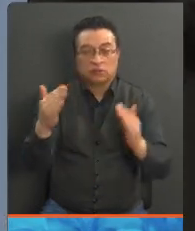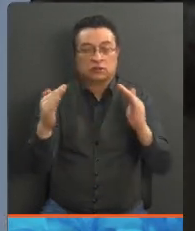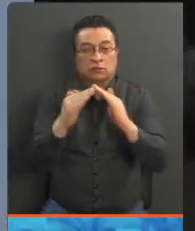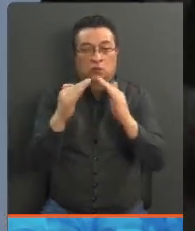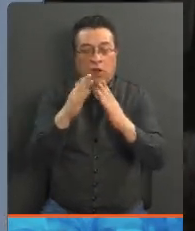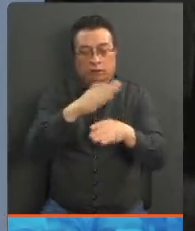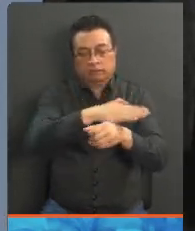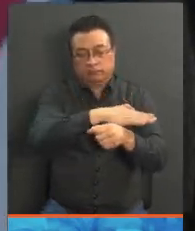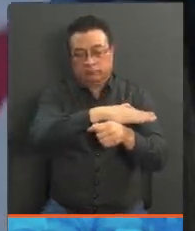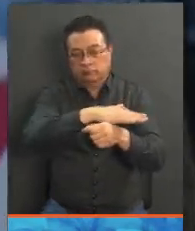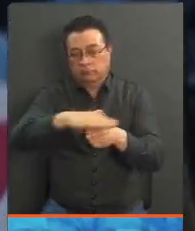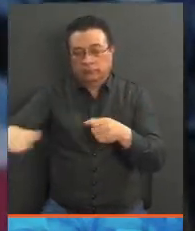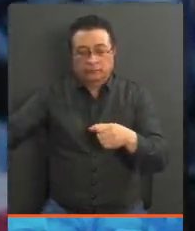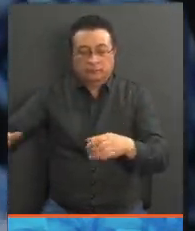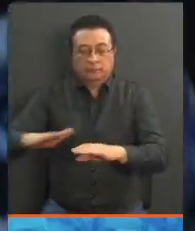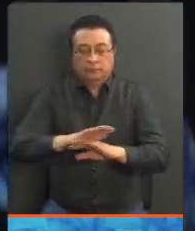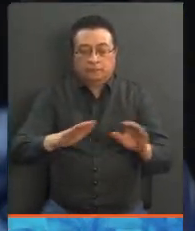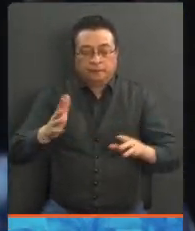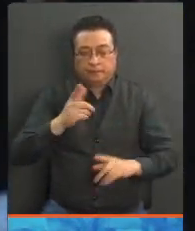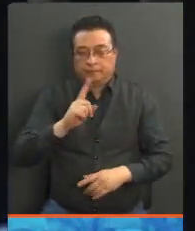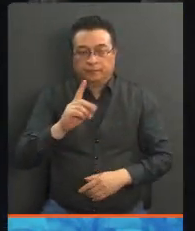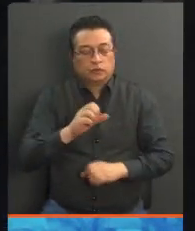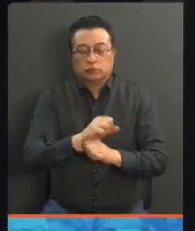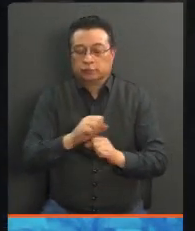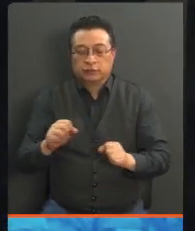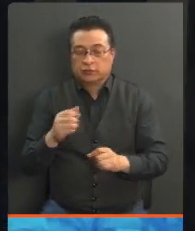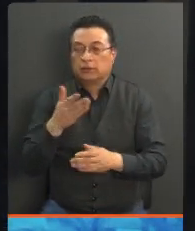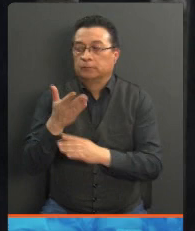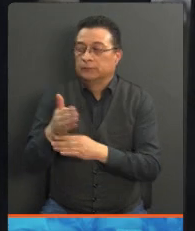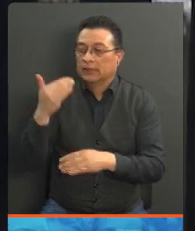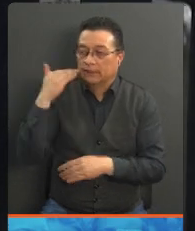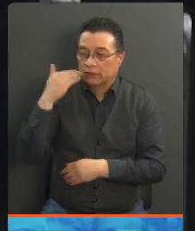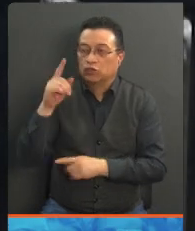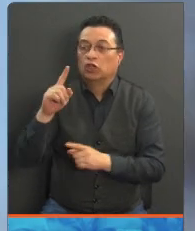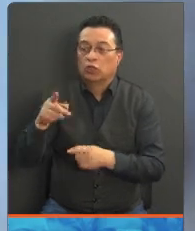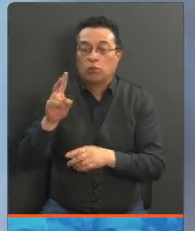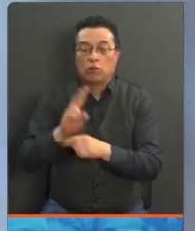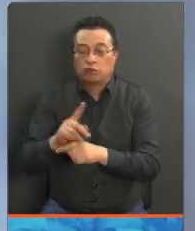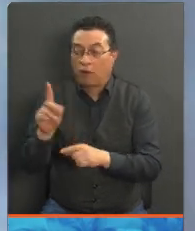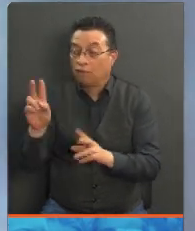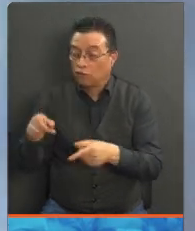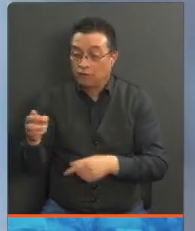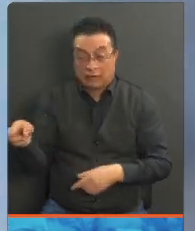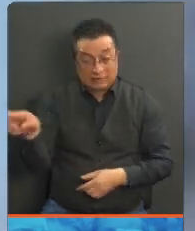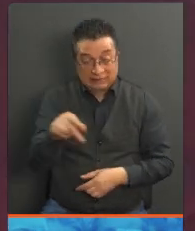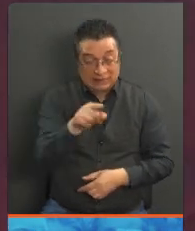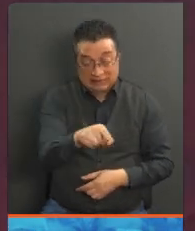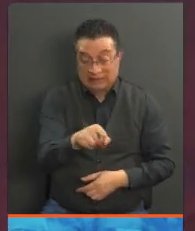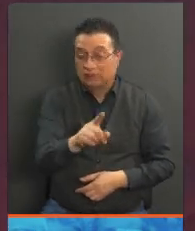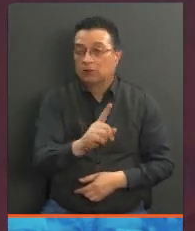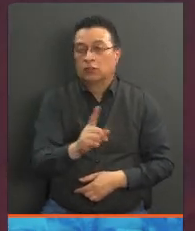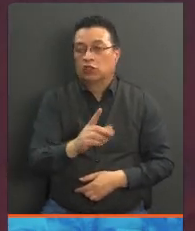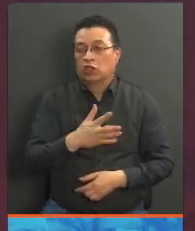donde ocurrió la masacre, ya que no se le puede pedir a un niño o a un profesor que regresen a ese lugar.